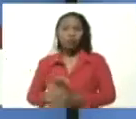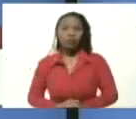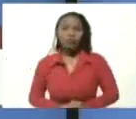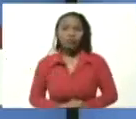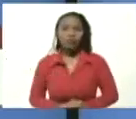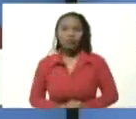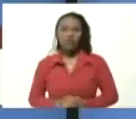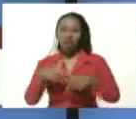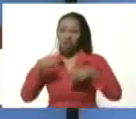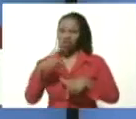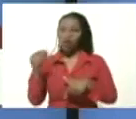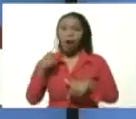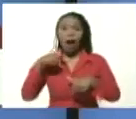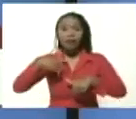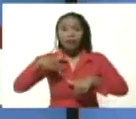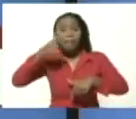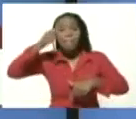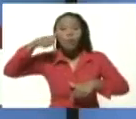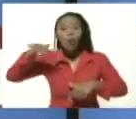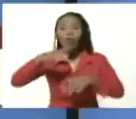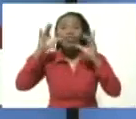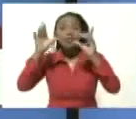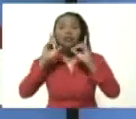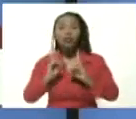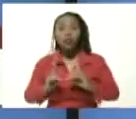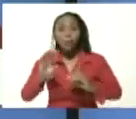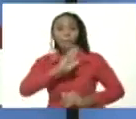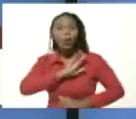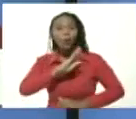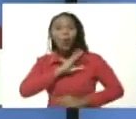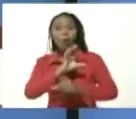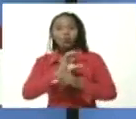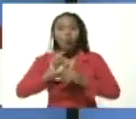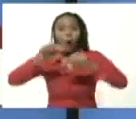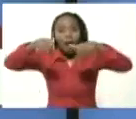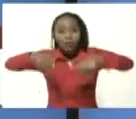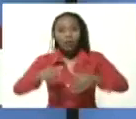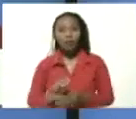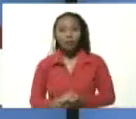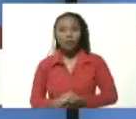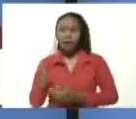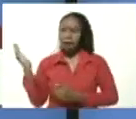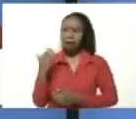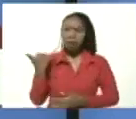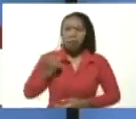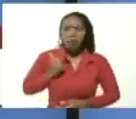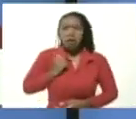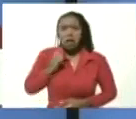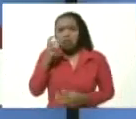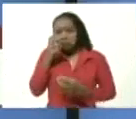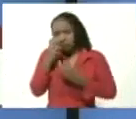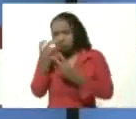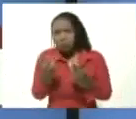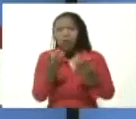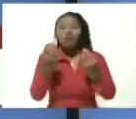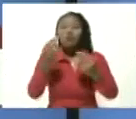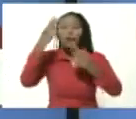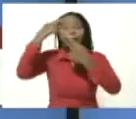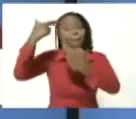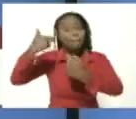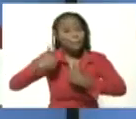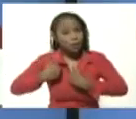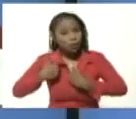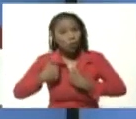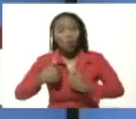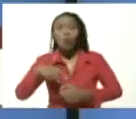Aquí no, aquí el pueblo decide. Aquí el pueblo decide que vengan los que quieran venir con mucho respeto. Lo único que